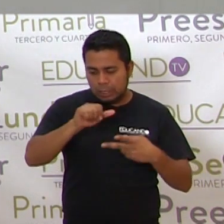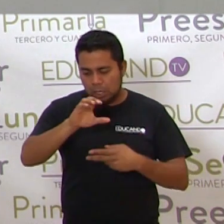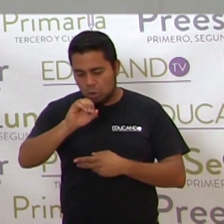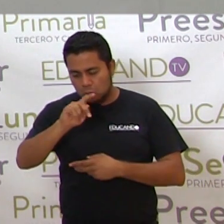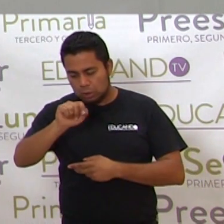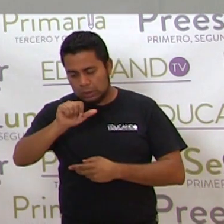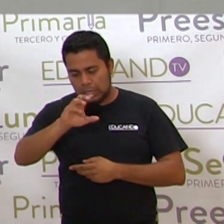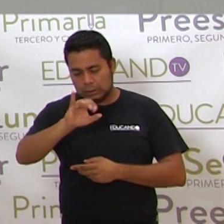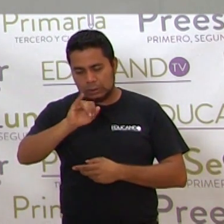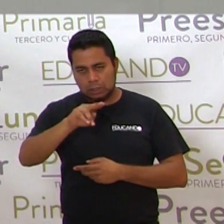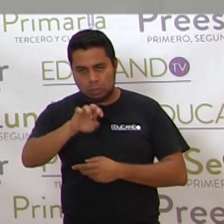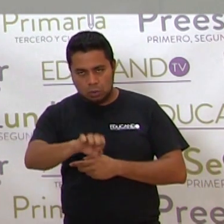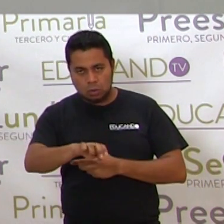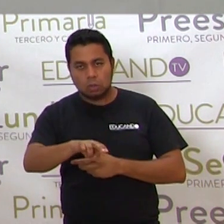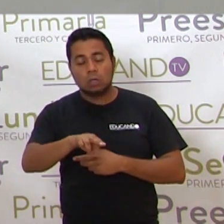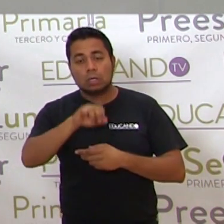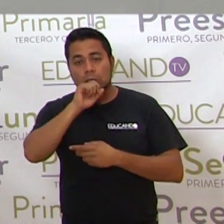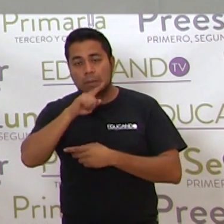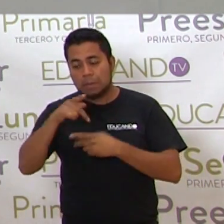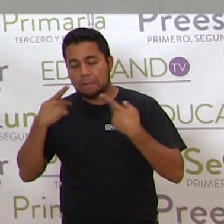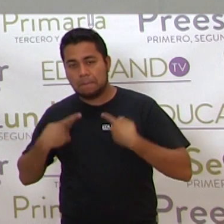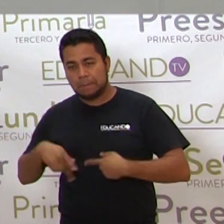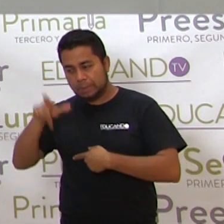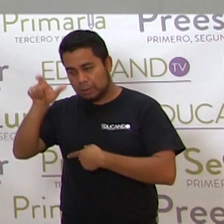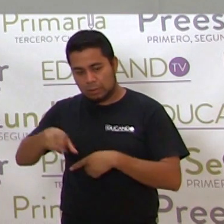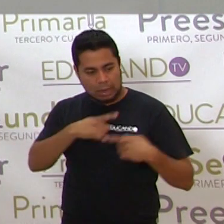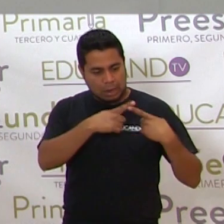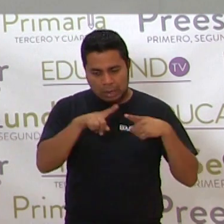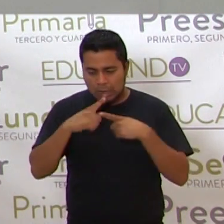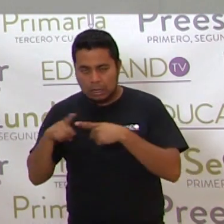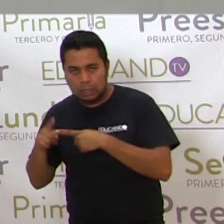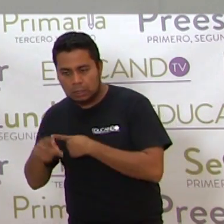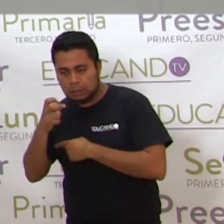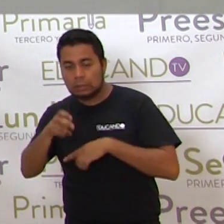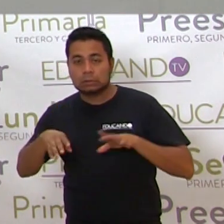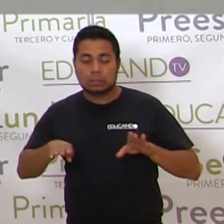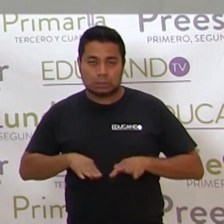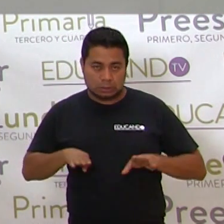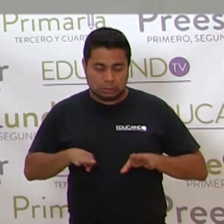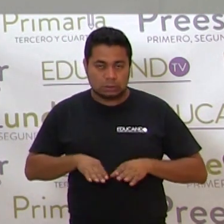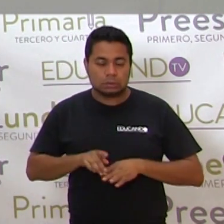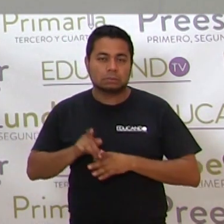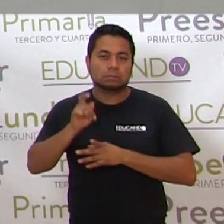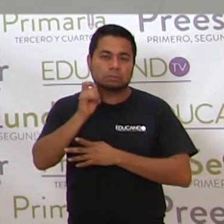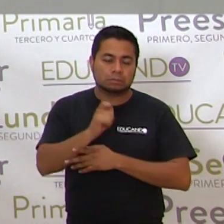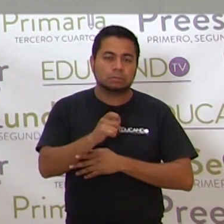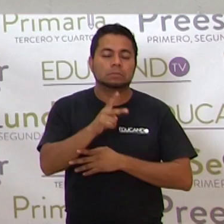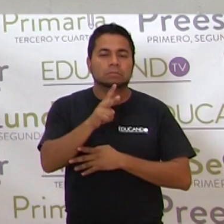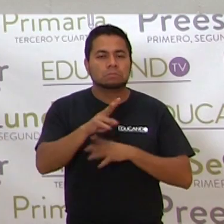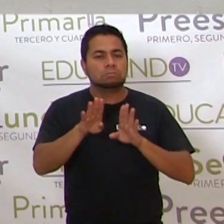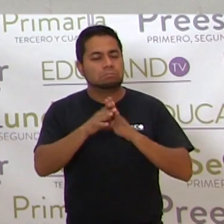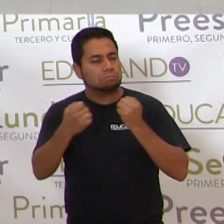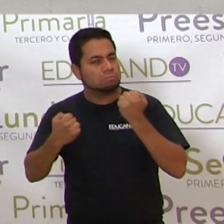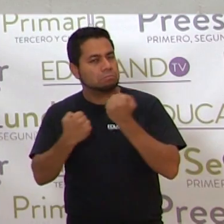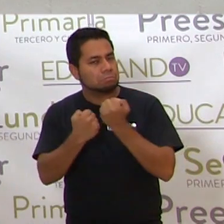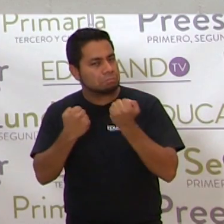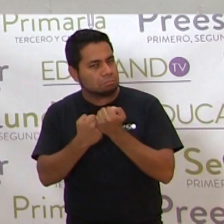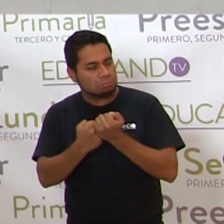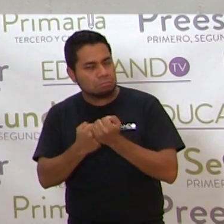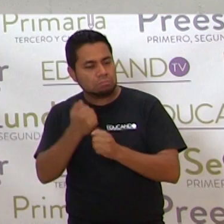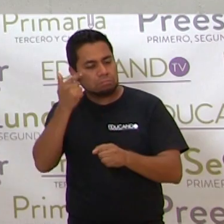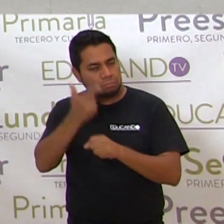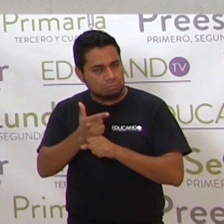acotación y de lo que es el personaje. Esta característica hace muy bien e